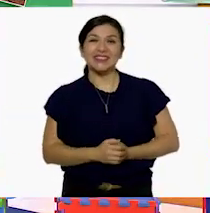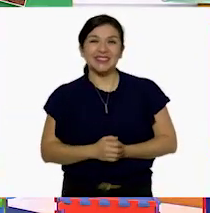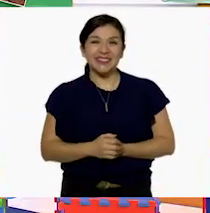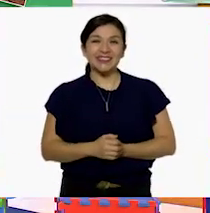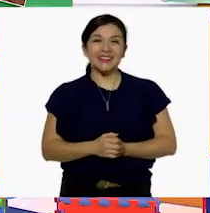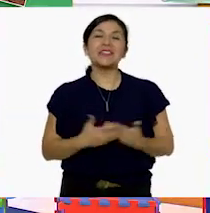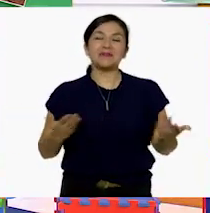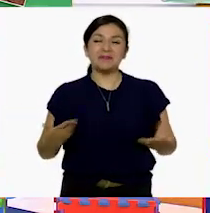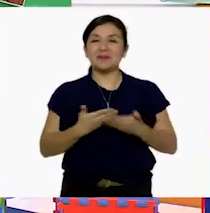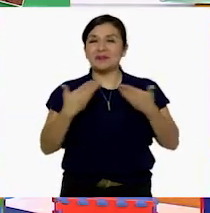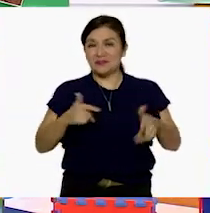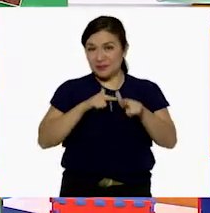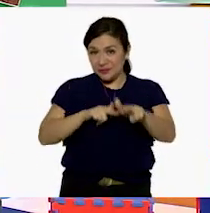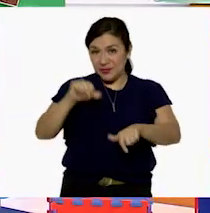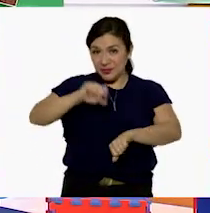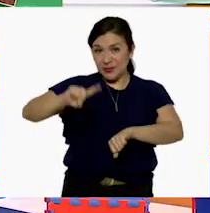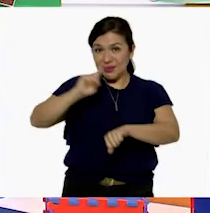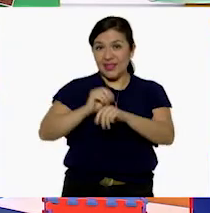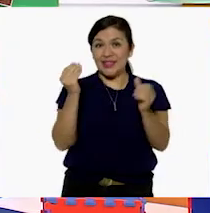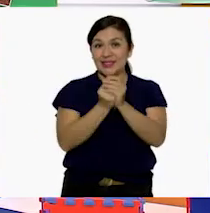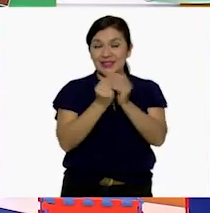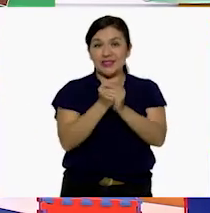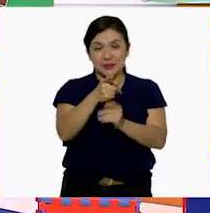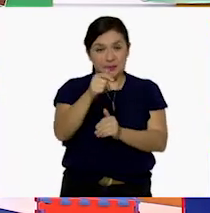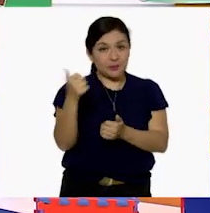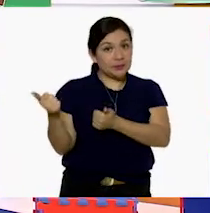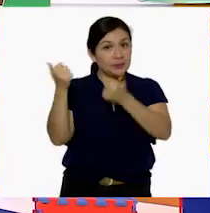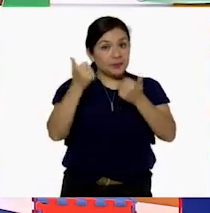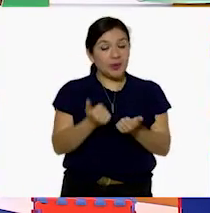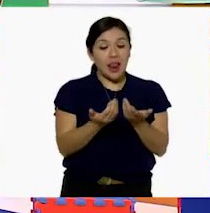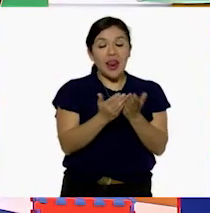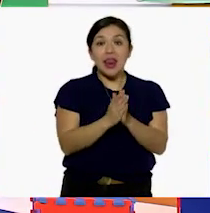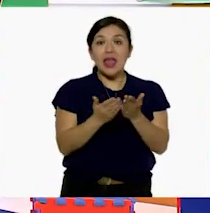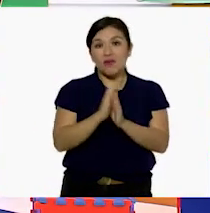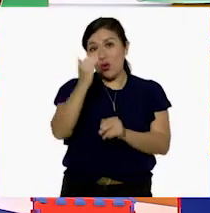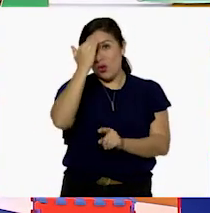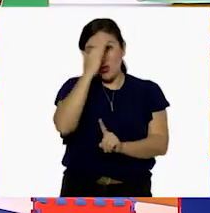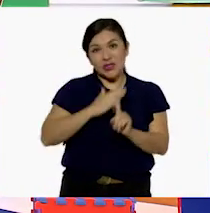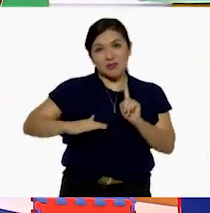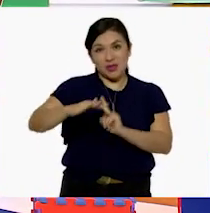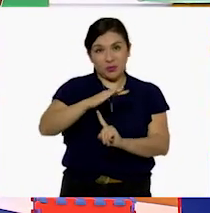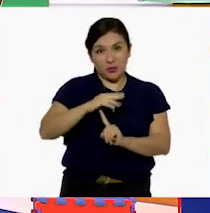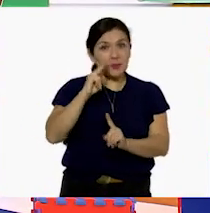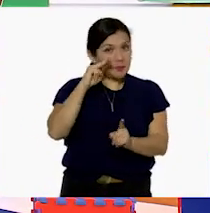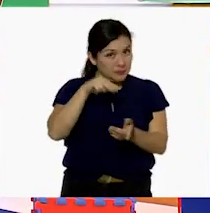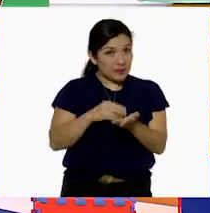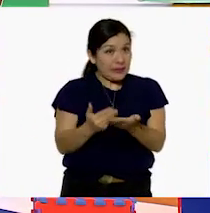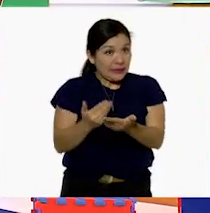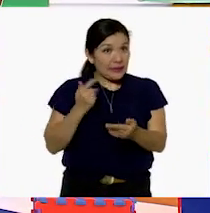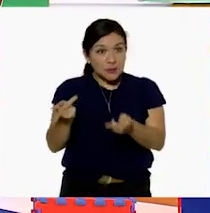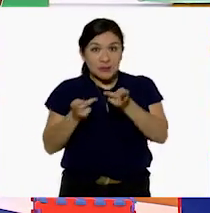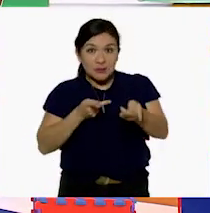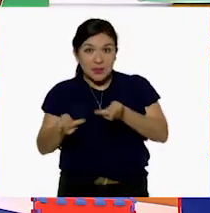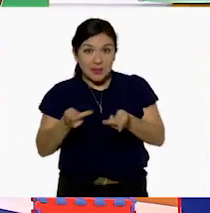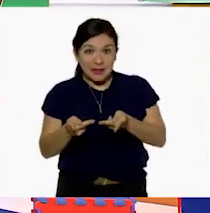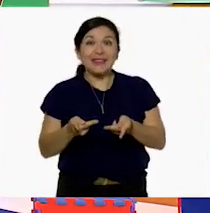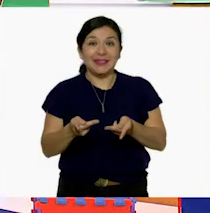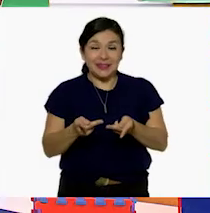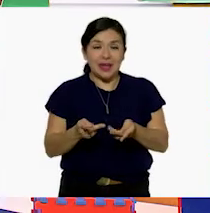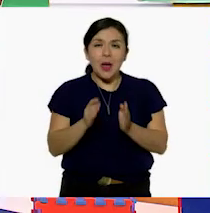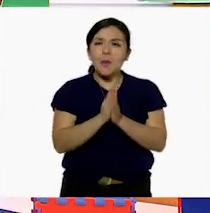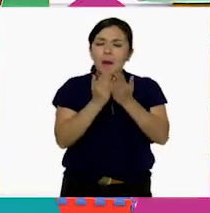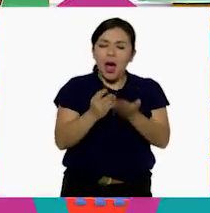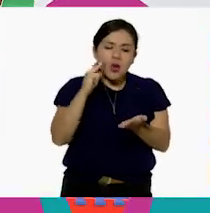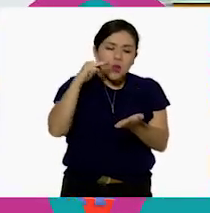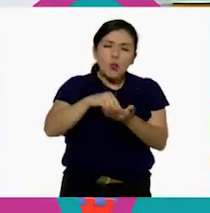Ahora, para continuar su clase, niñas y niños tengan a la mano su libro de conocimiento del medio. Vayan preparándolo, pónganlo desde la